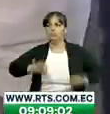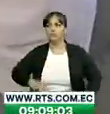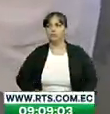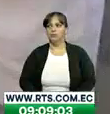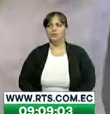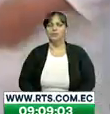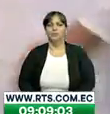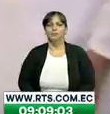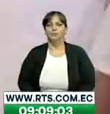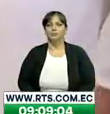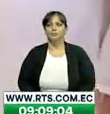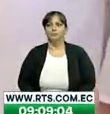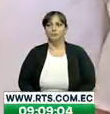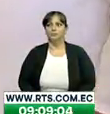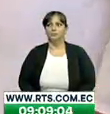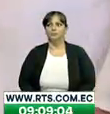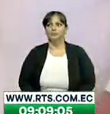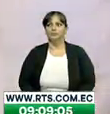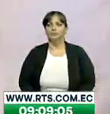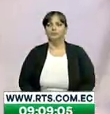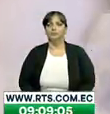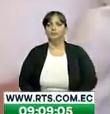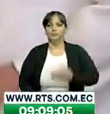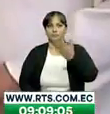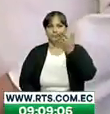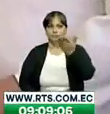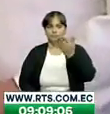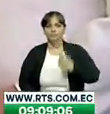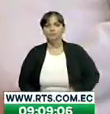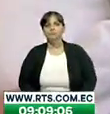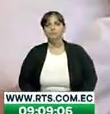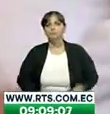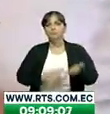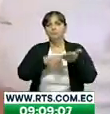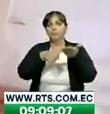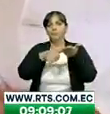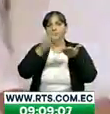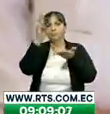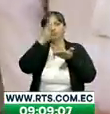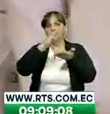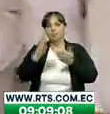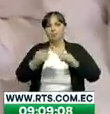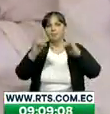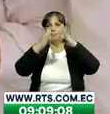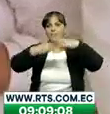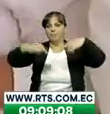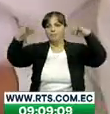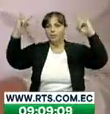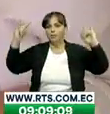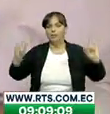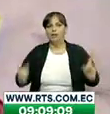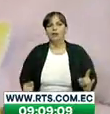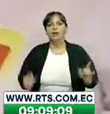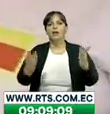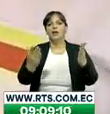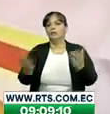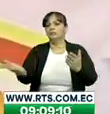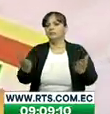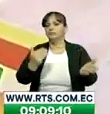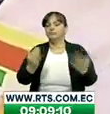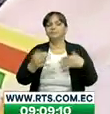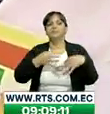realizan una cabe la redundancia pequeña casa abierta se está ofreciendo información respecto a los síntomas